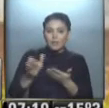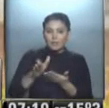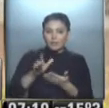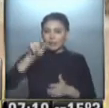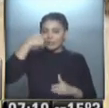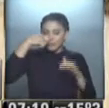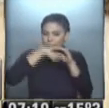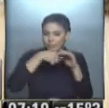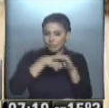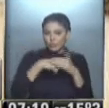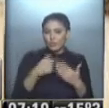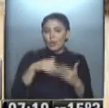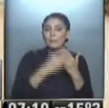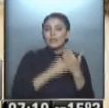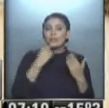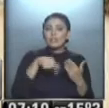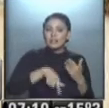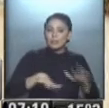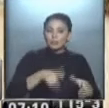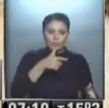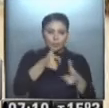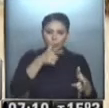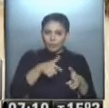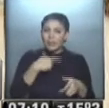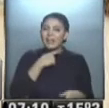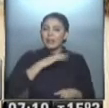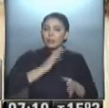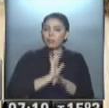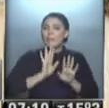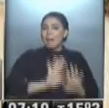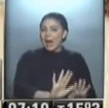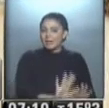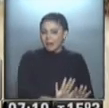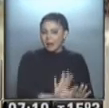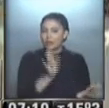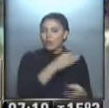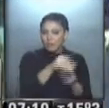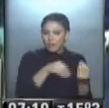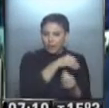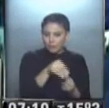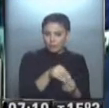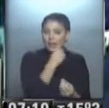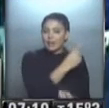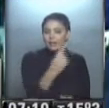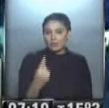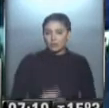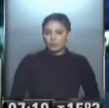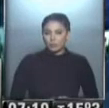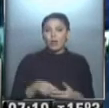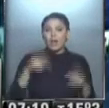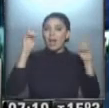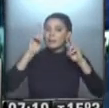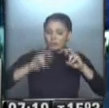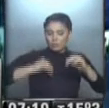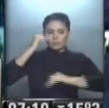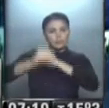narcotráfico para el ministro este tipo de atentados busca amedrentar a la estructura familiar de cada uno avanza la